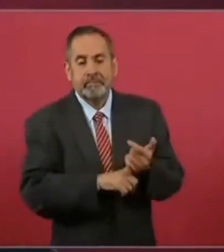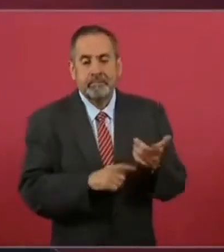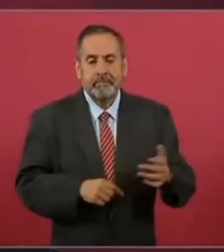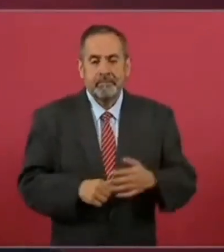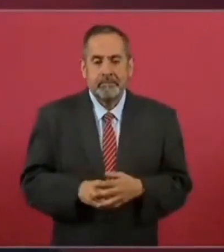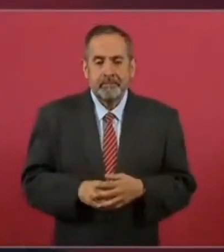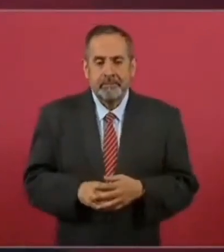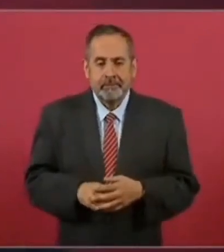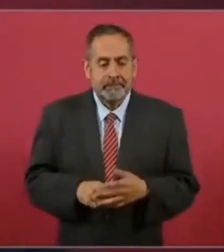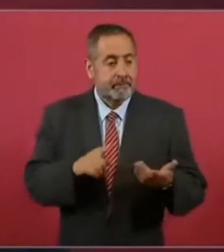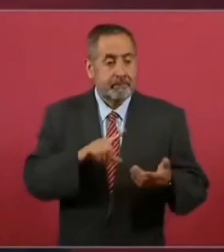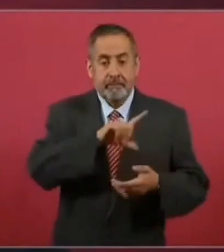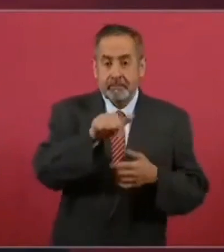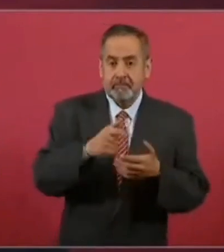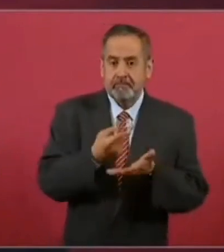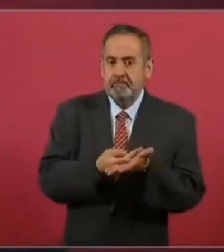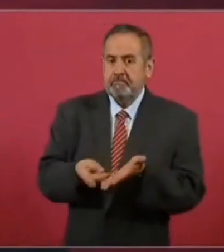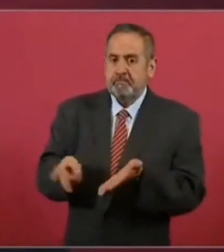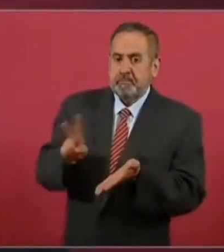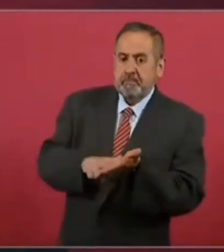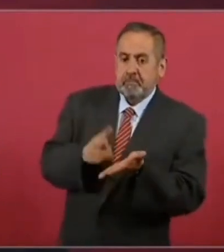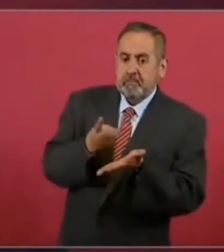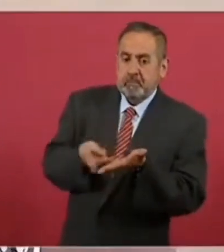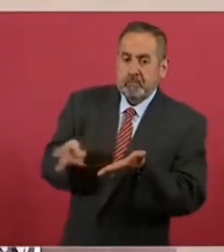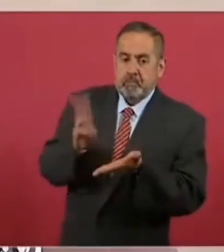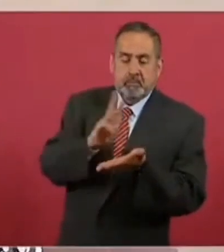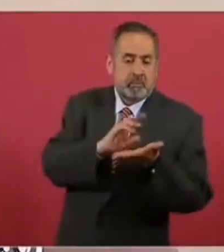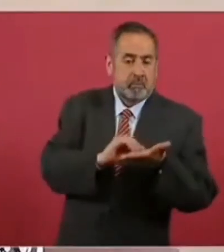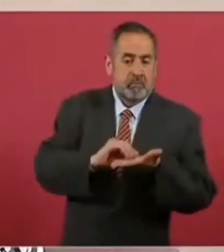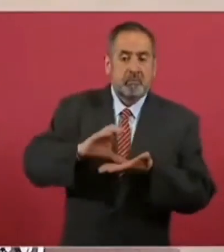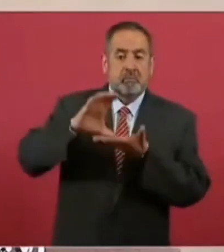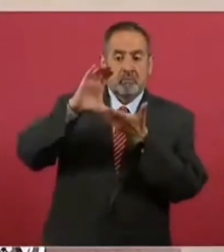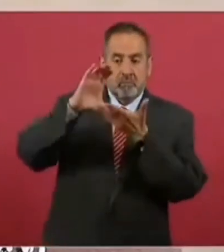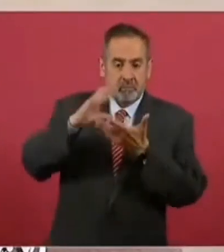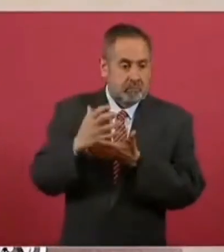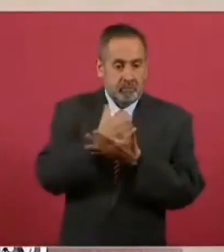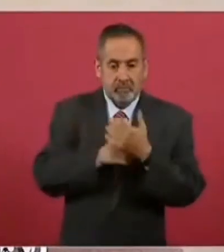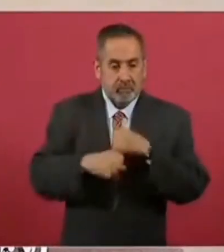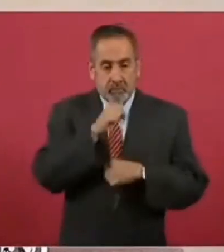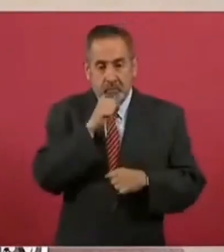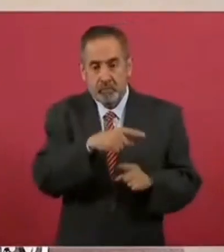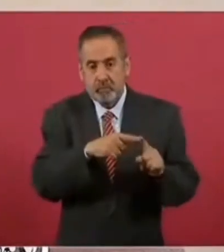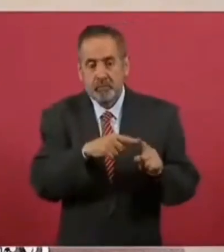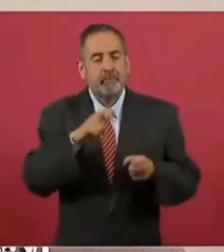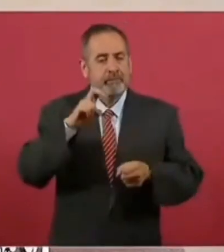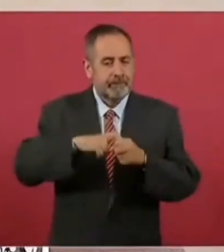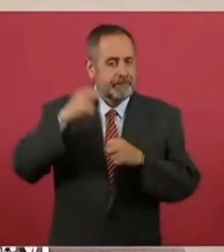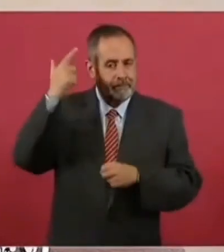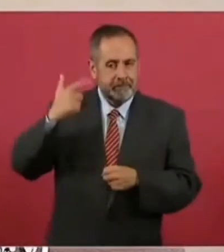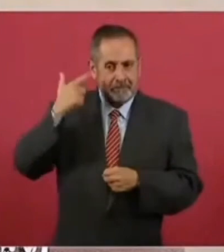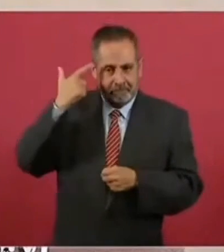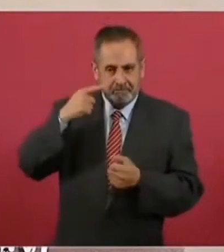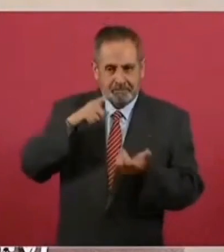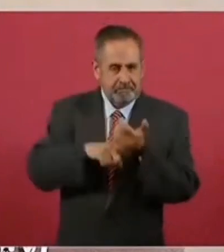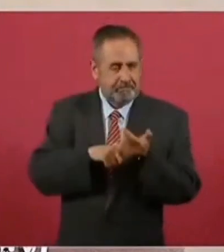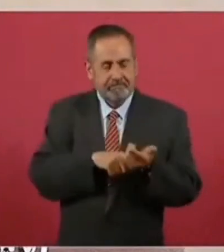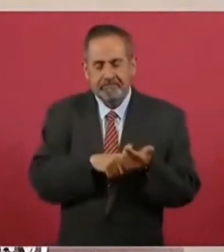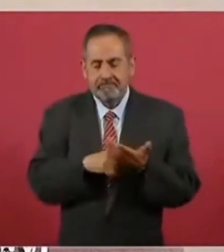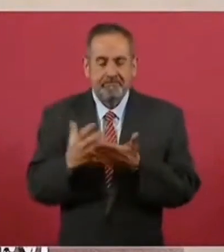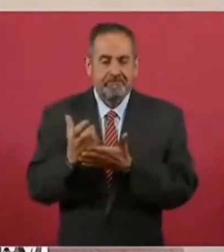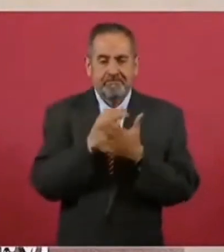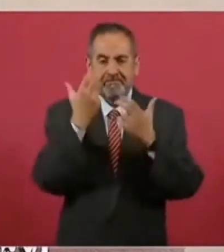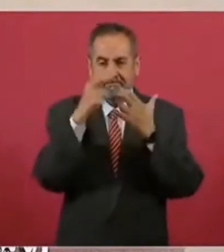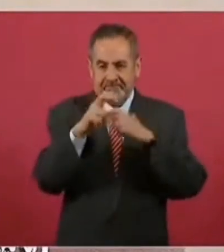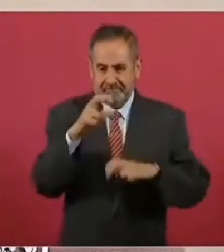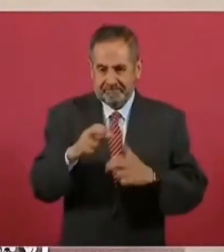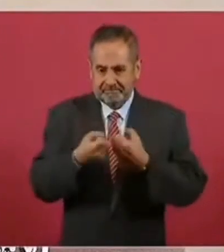Estaban al doble, al triple en la bolsa de valores de Londres, las